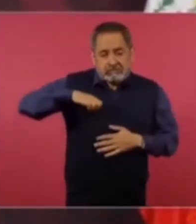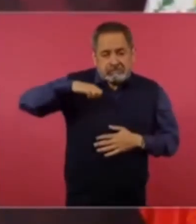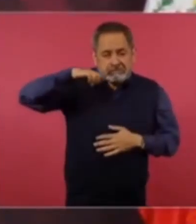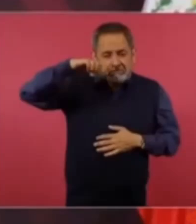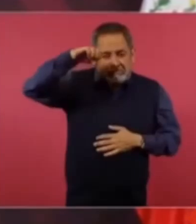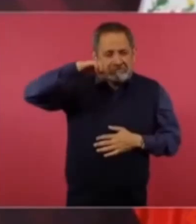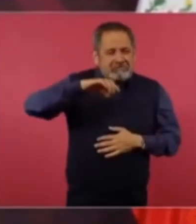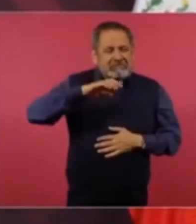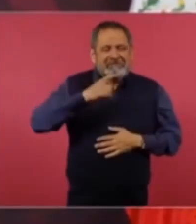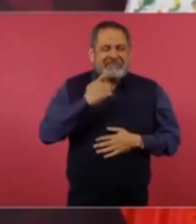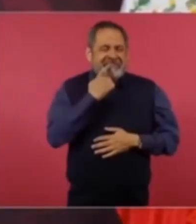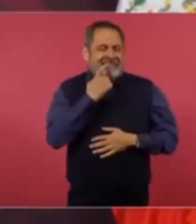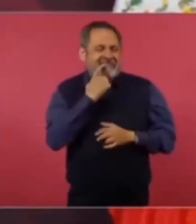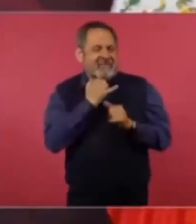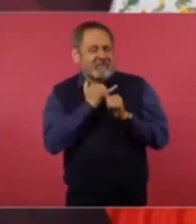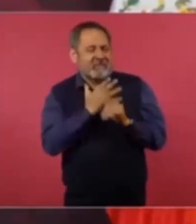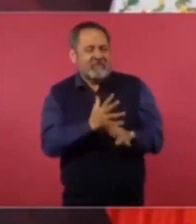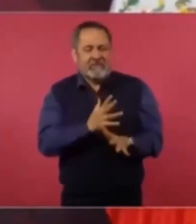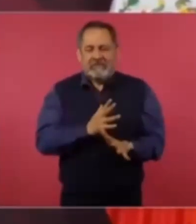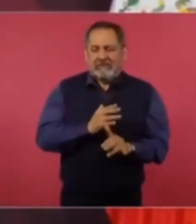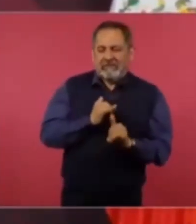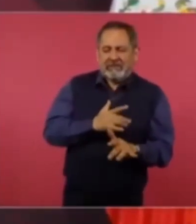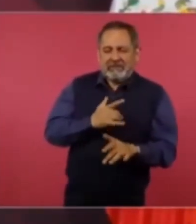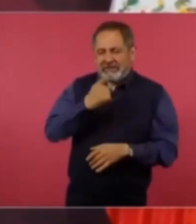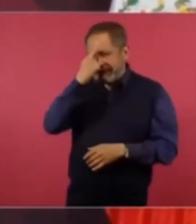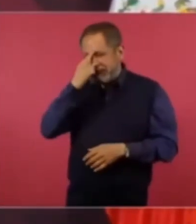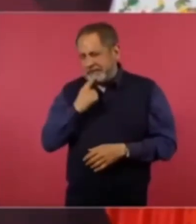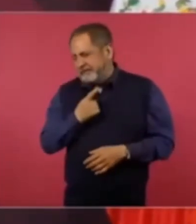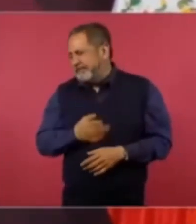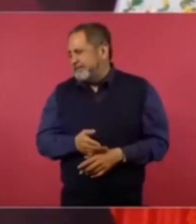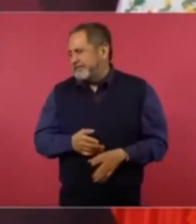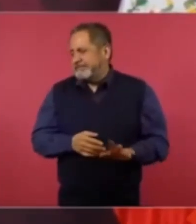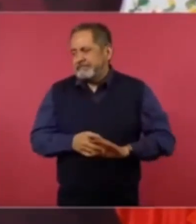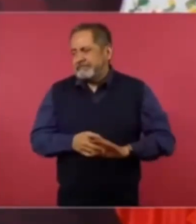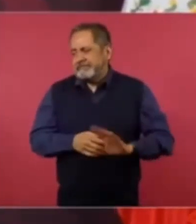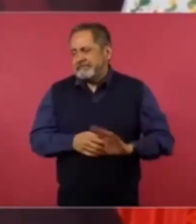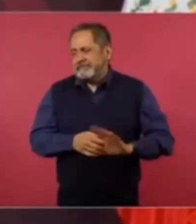corrompiendo y se van volviendo más cínicos.